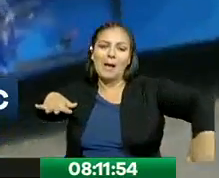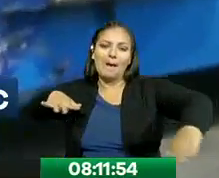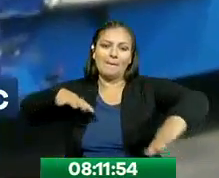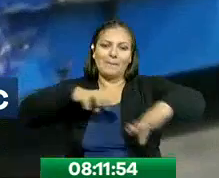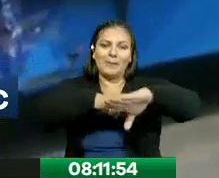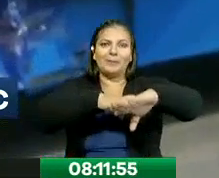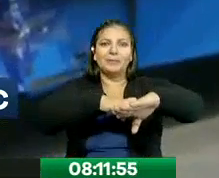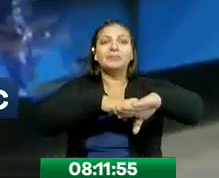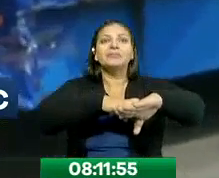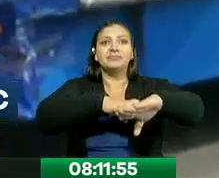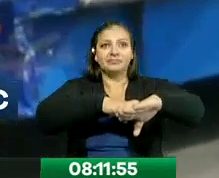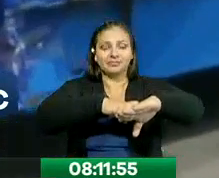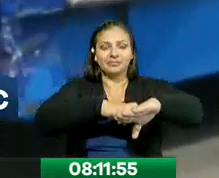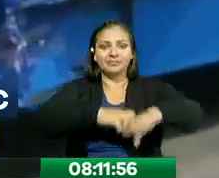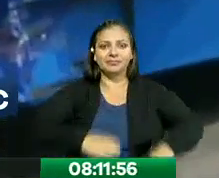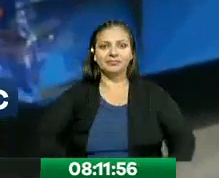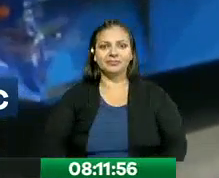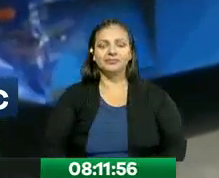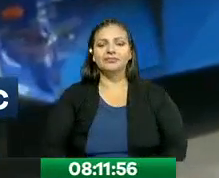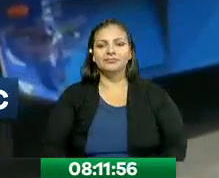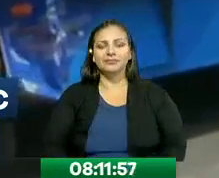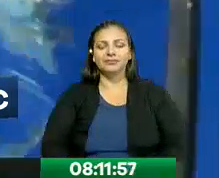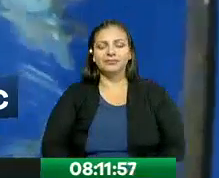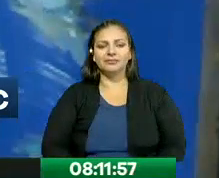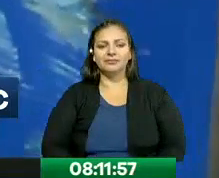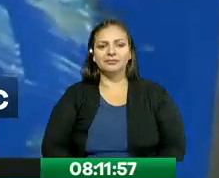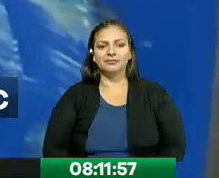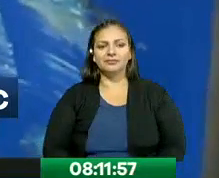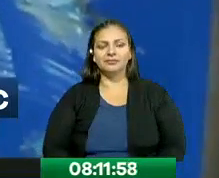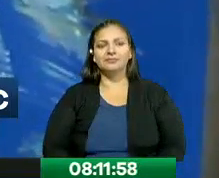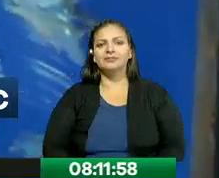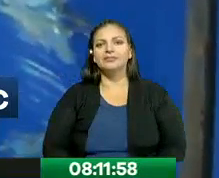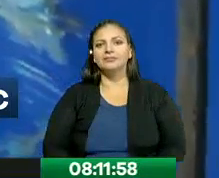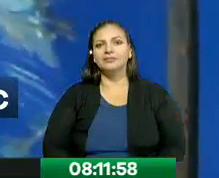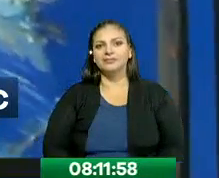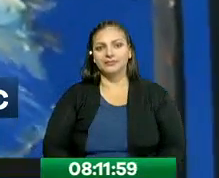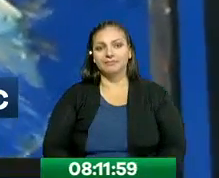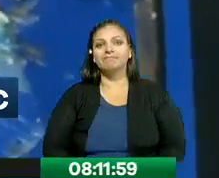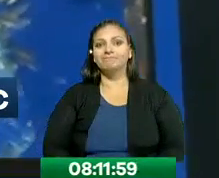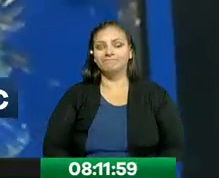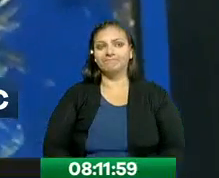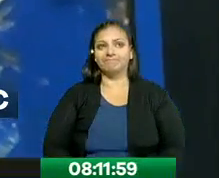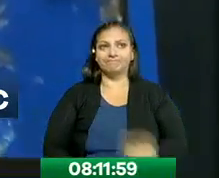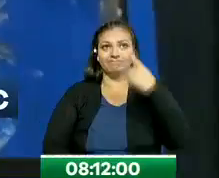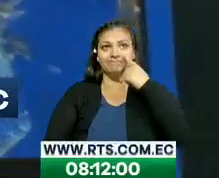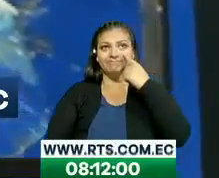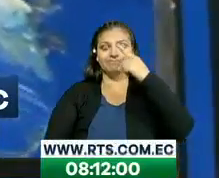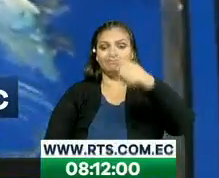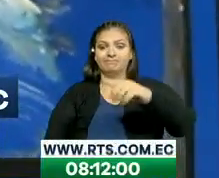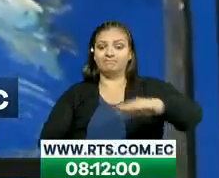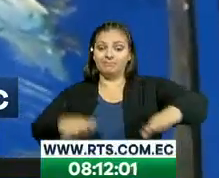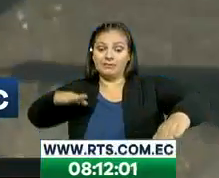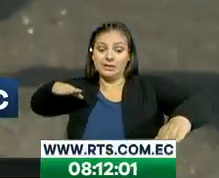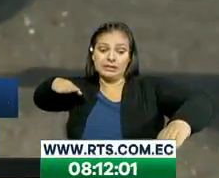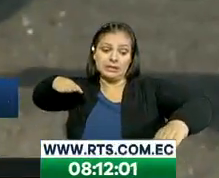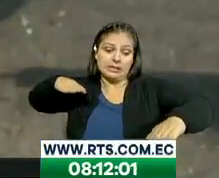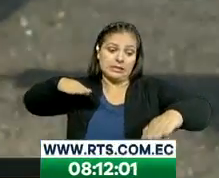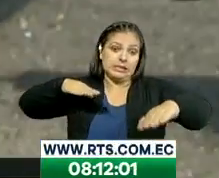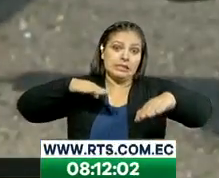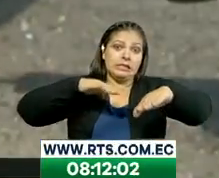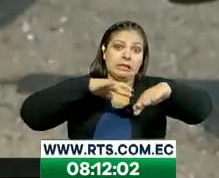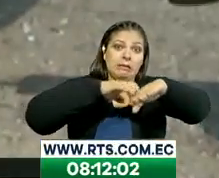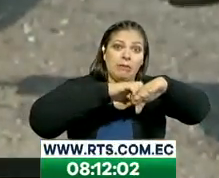lo cual en el enganche en él en el impacto angular en el parto lateral angular en